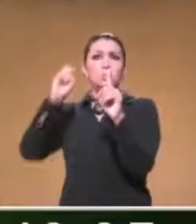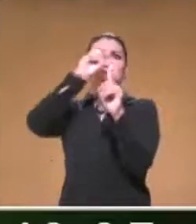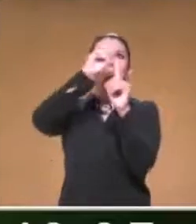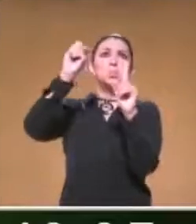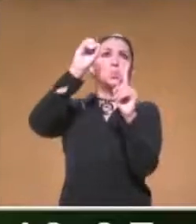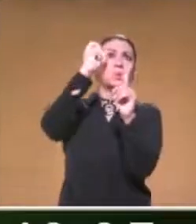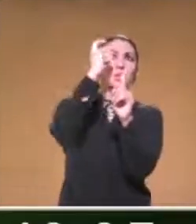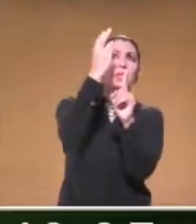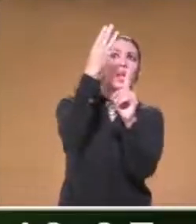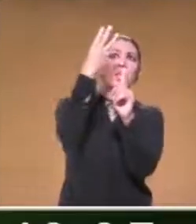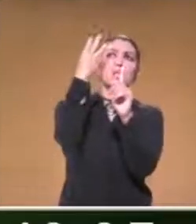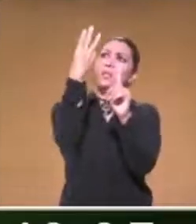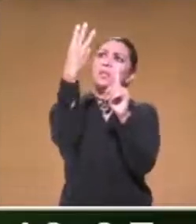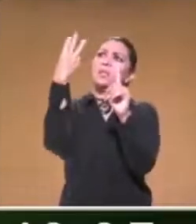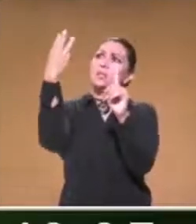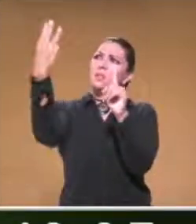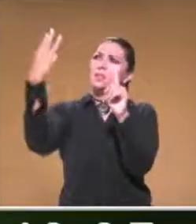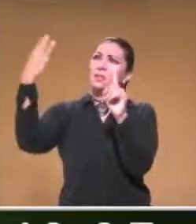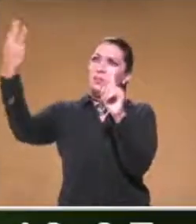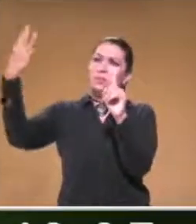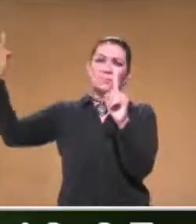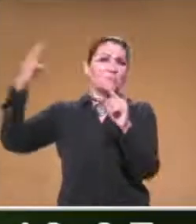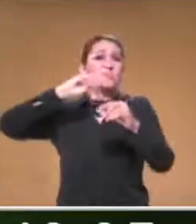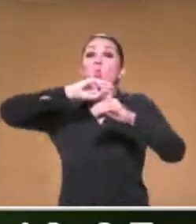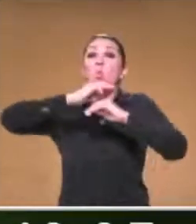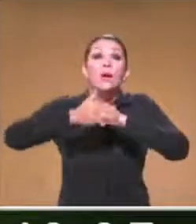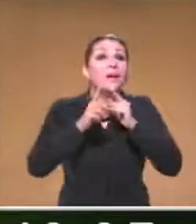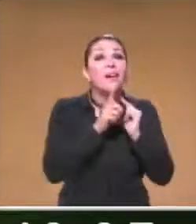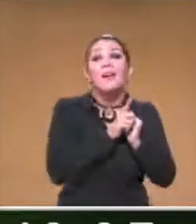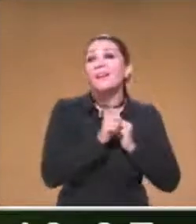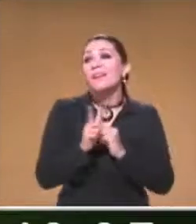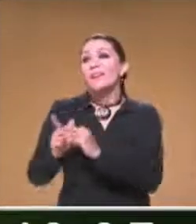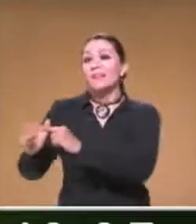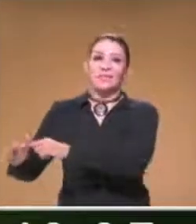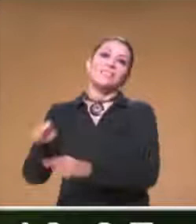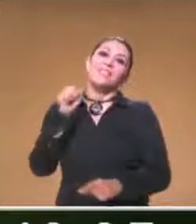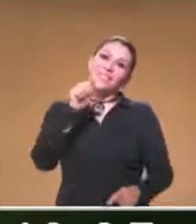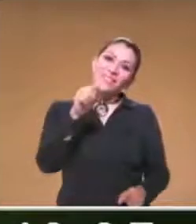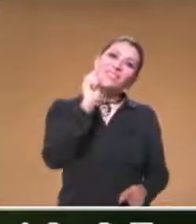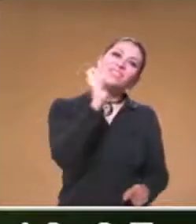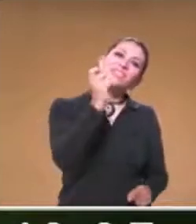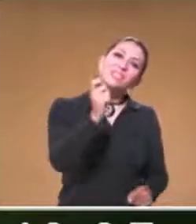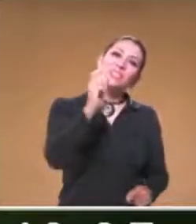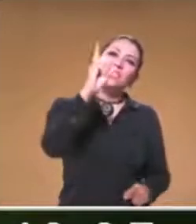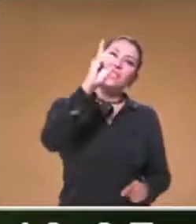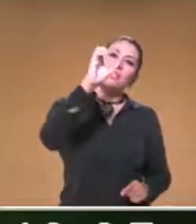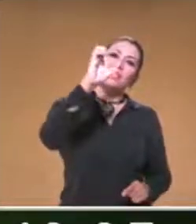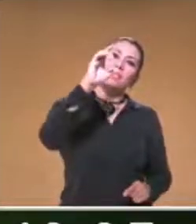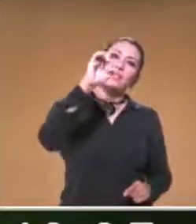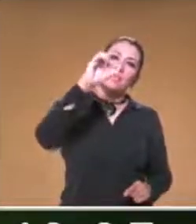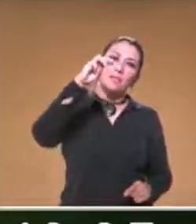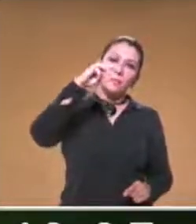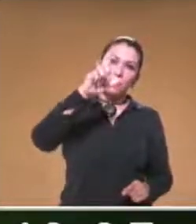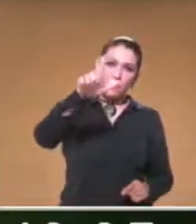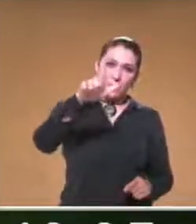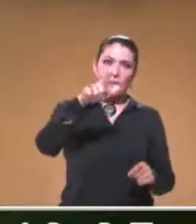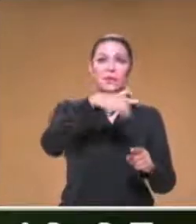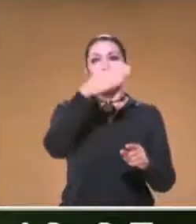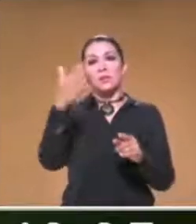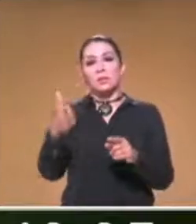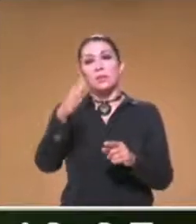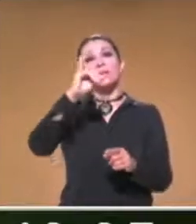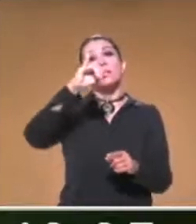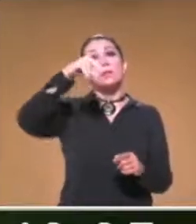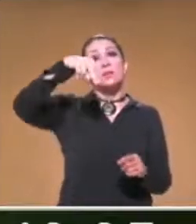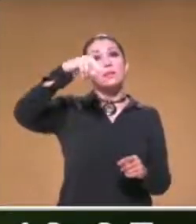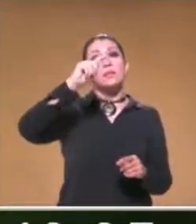dar 3, 3, 3, 3. Bueno, ese es un decimal periódico. ¿Cómo lo escribo? Lo